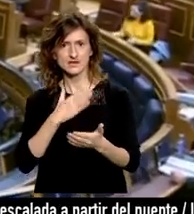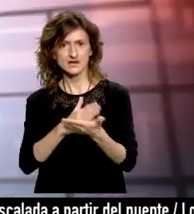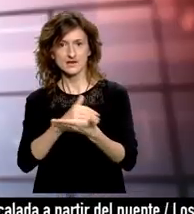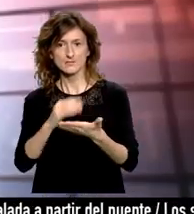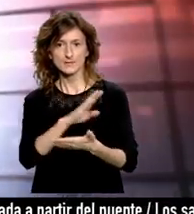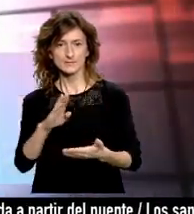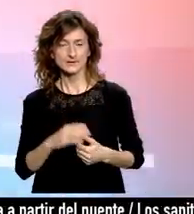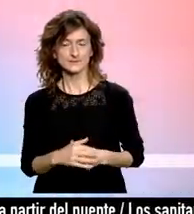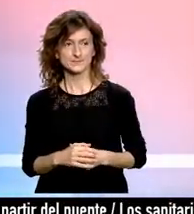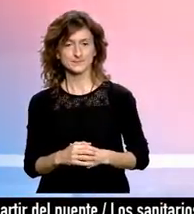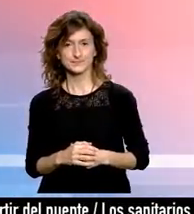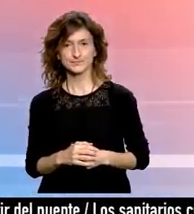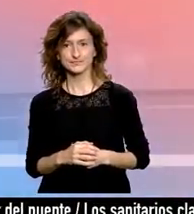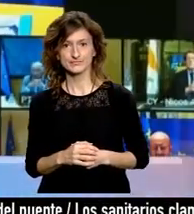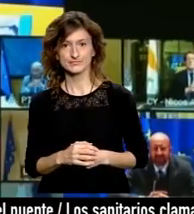autonomías.